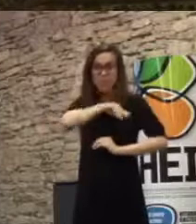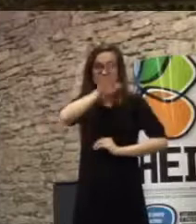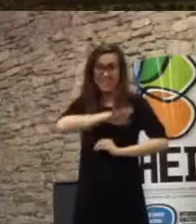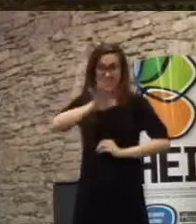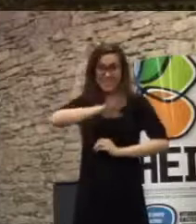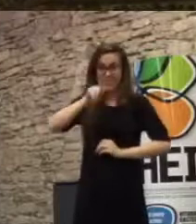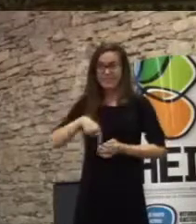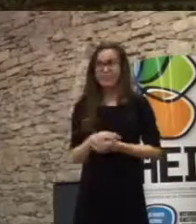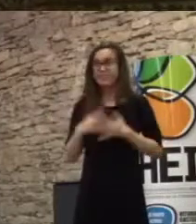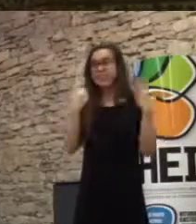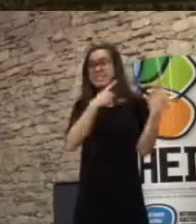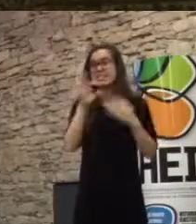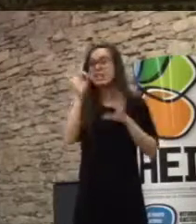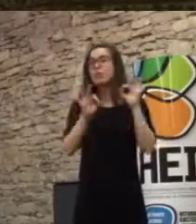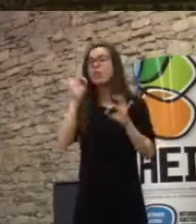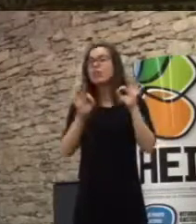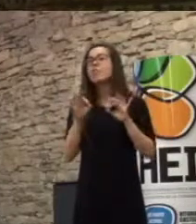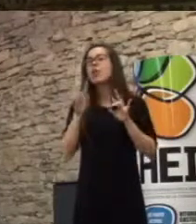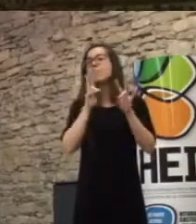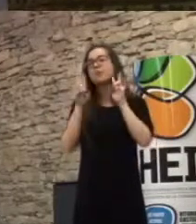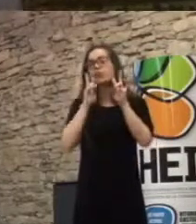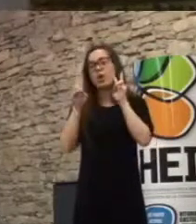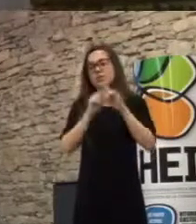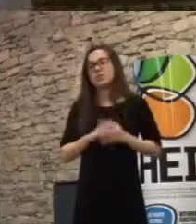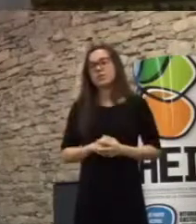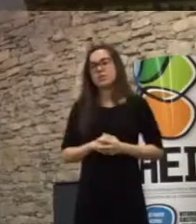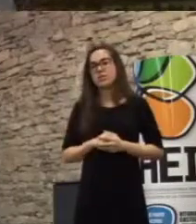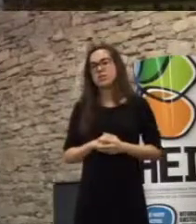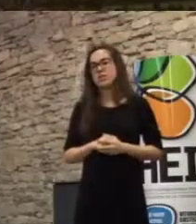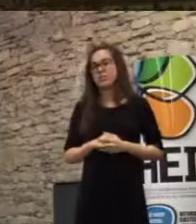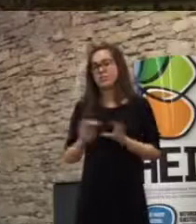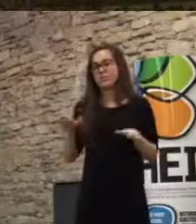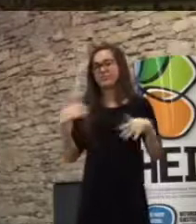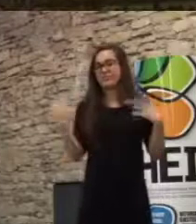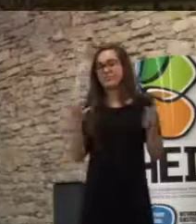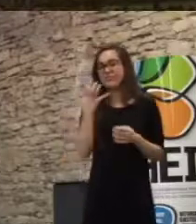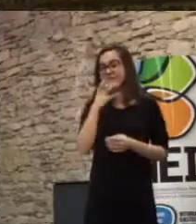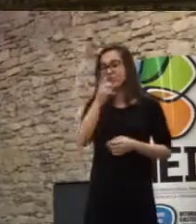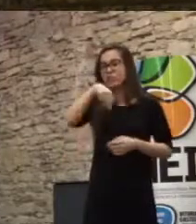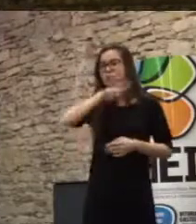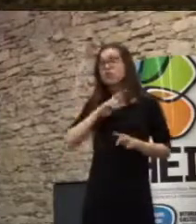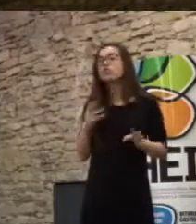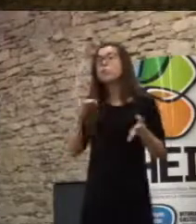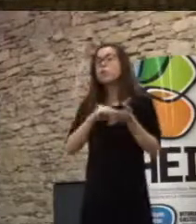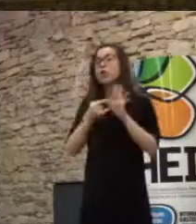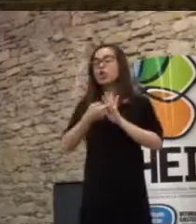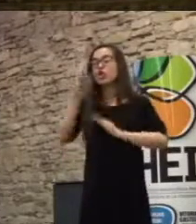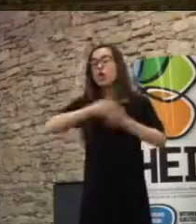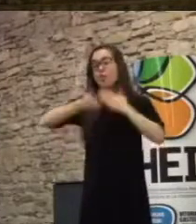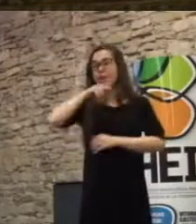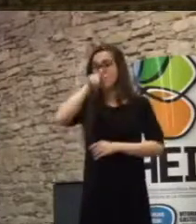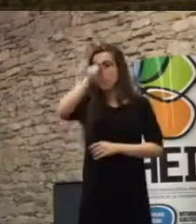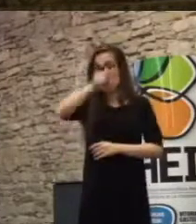60 por ciento de visuales entonces mi pregunta es si estáis en un proyecto colaborativo y tú eres visual